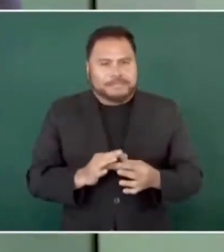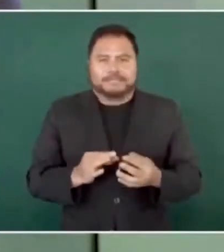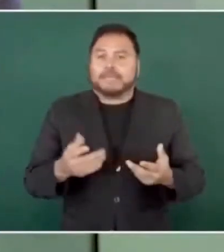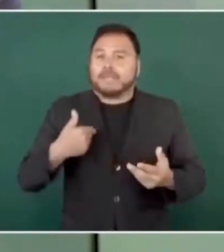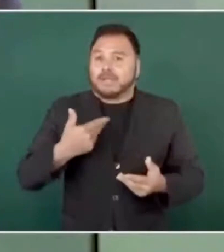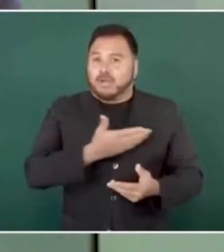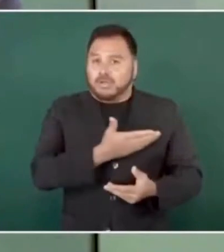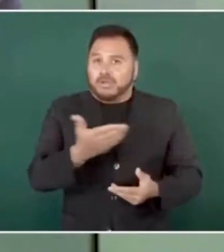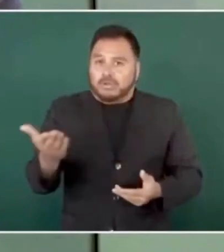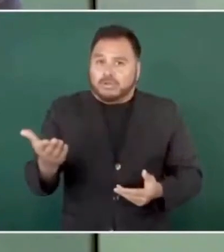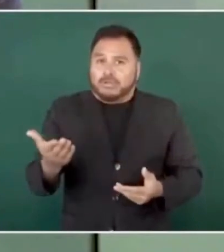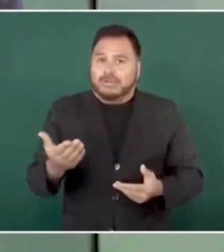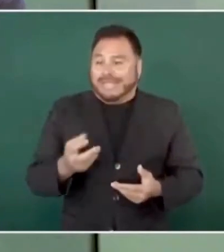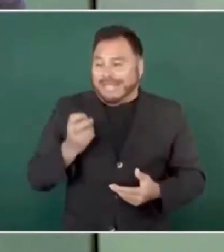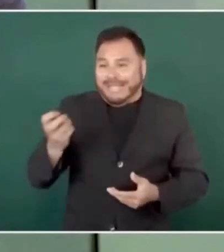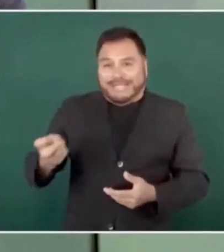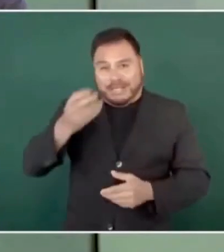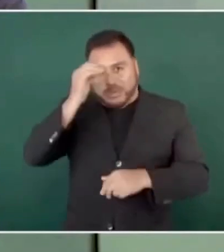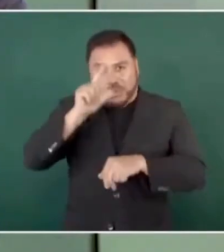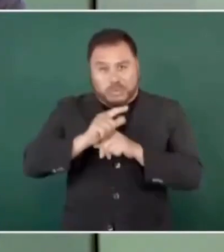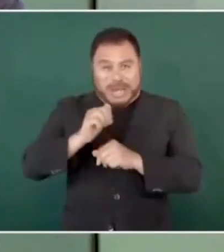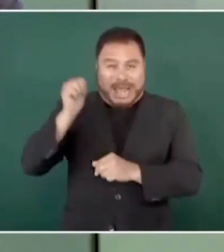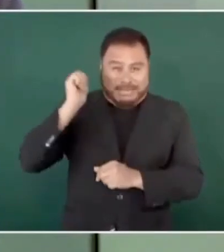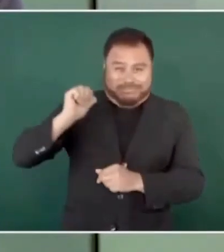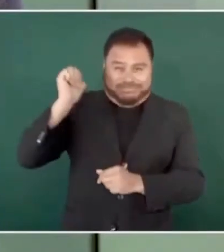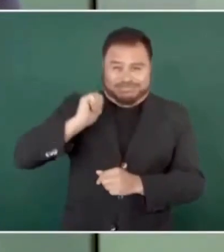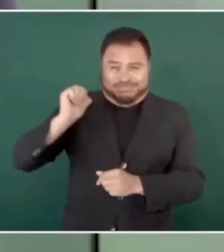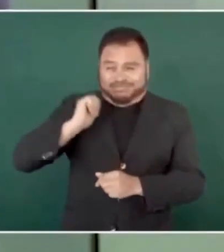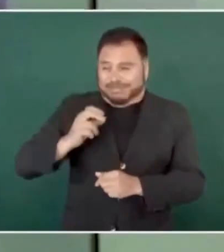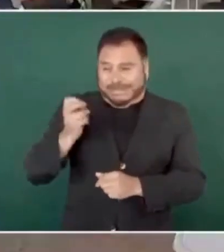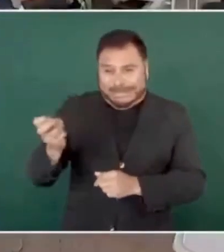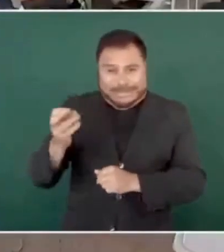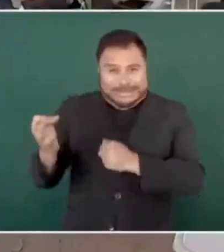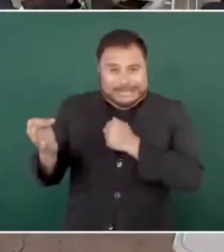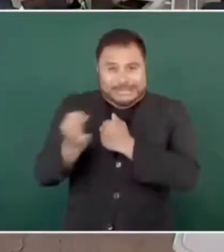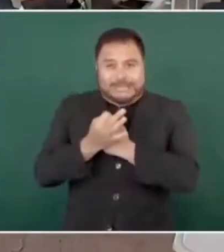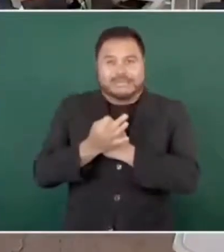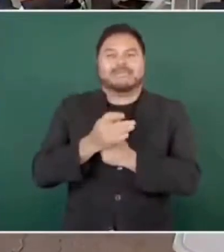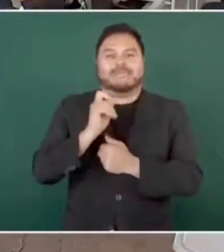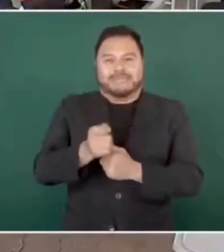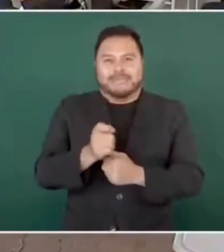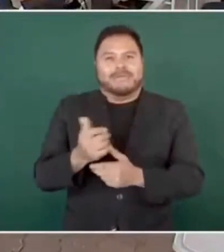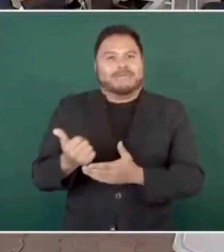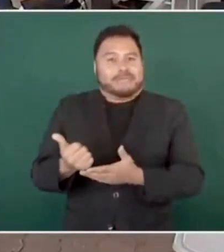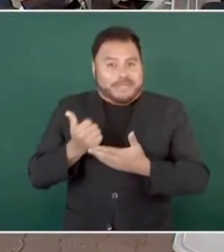nosotros por esas culturas no tenemos